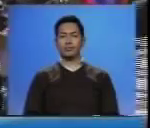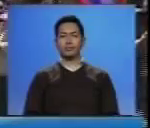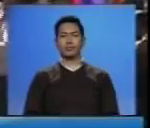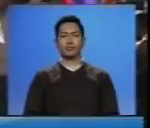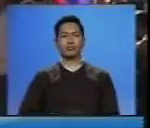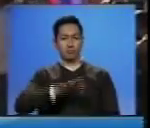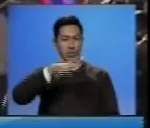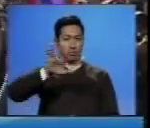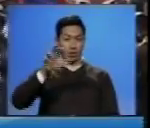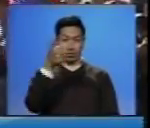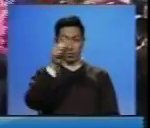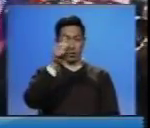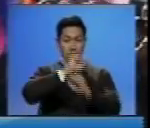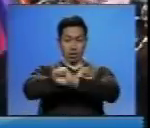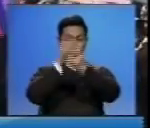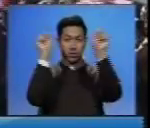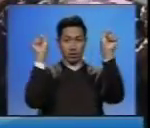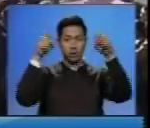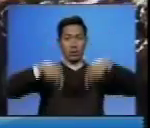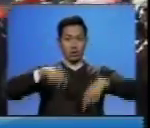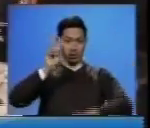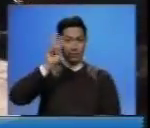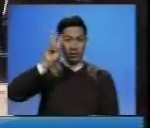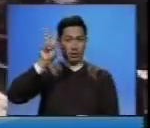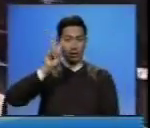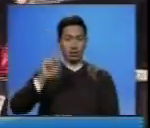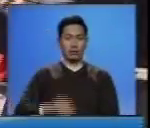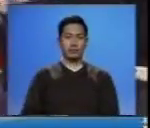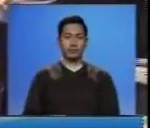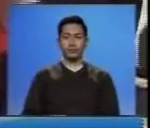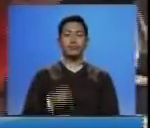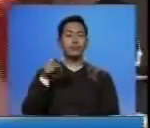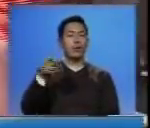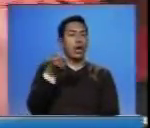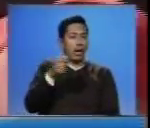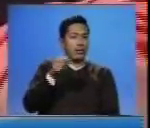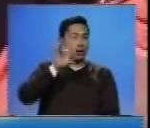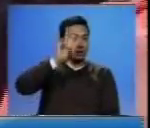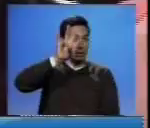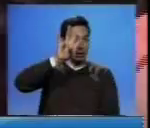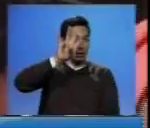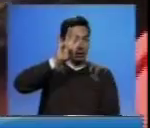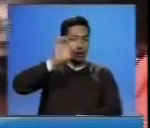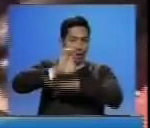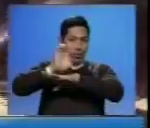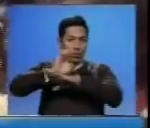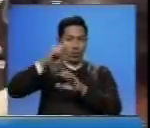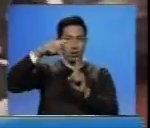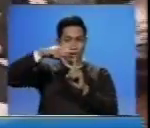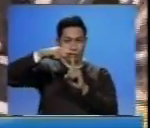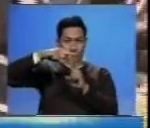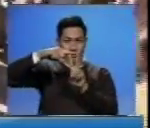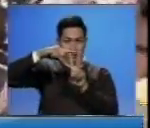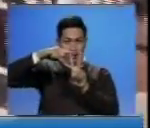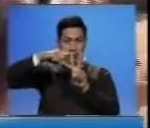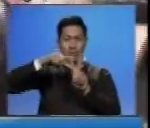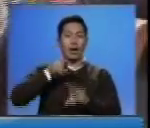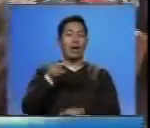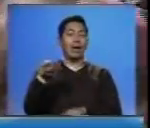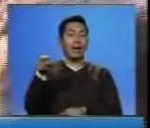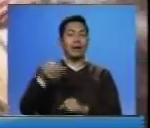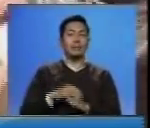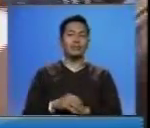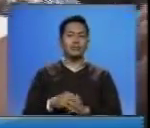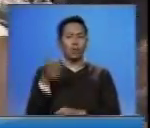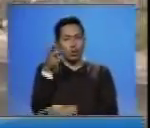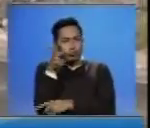Sucedió a las 10:30 de este viernes. El equipo periodístico de Ecuador TV realizaba la cobertura de la marcha indígena en el sector sur, provincia del